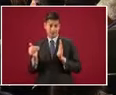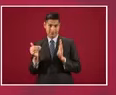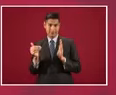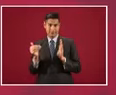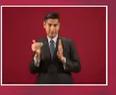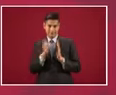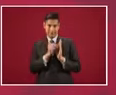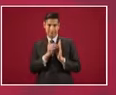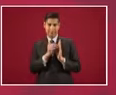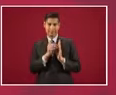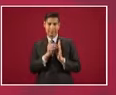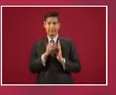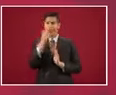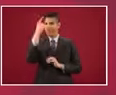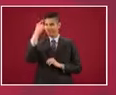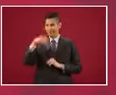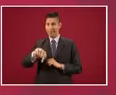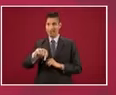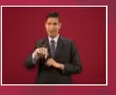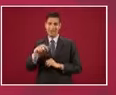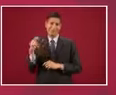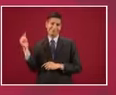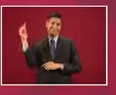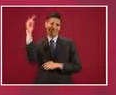para mantener el avión